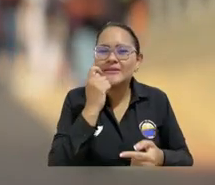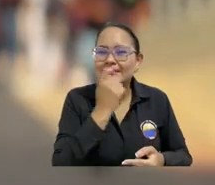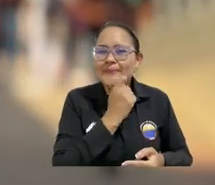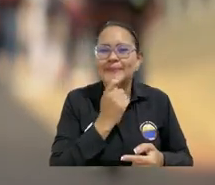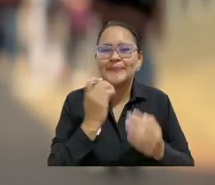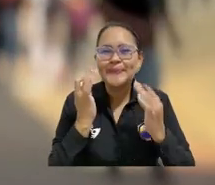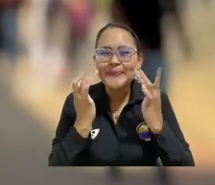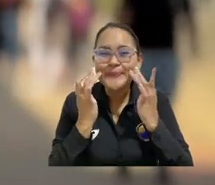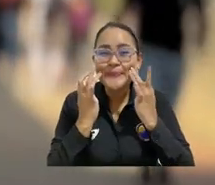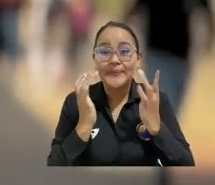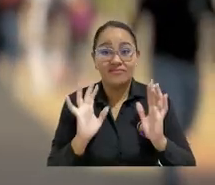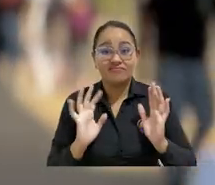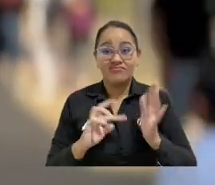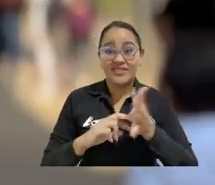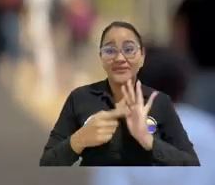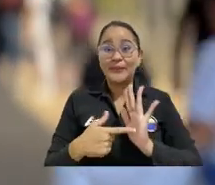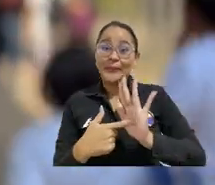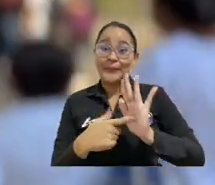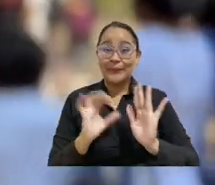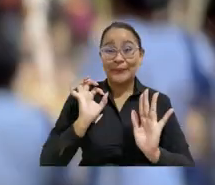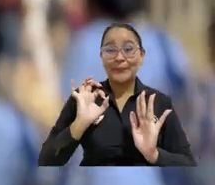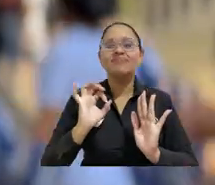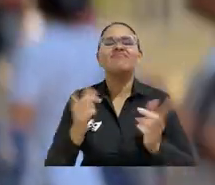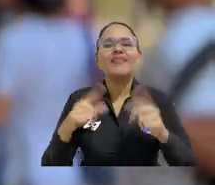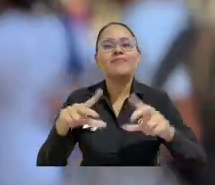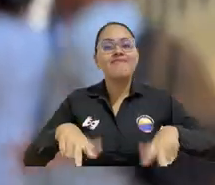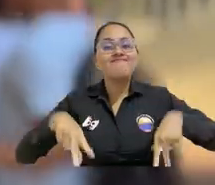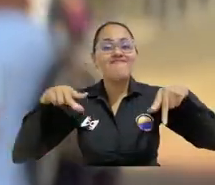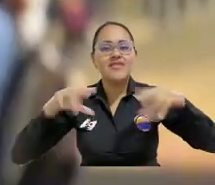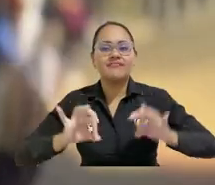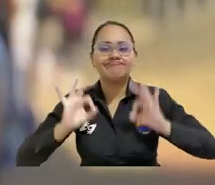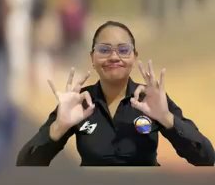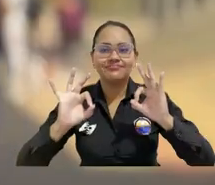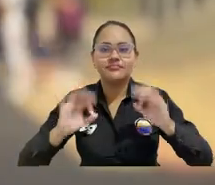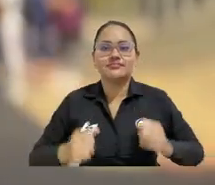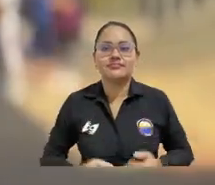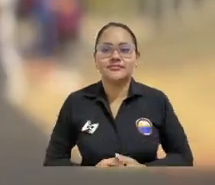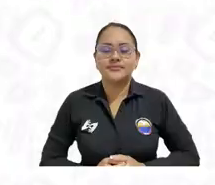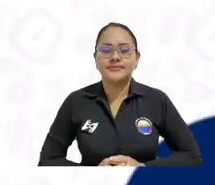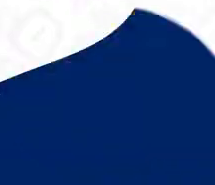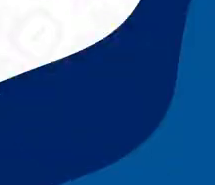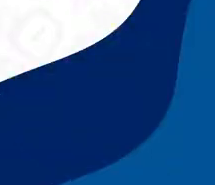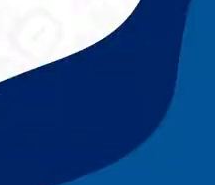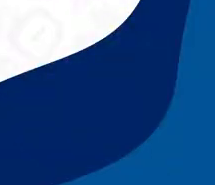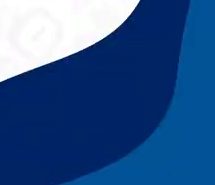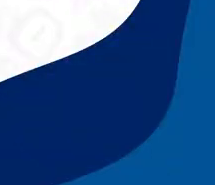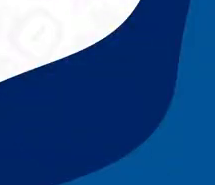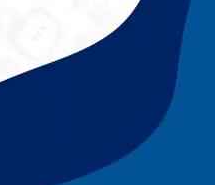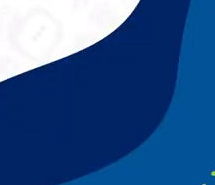devolver o rehabilitar la salud oral para una persona no es solamente un asunto estético, también un asunto de calidad de vida.